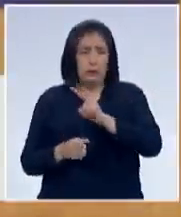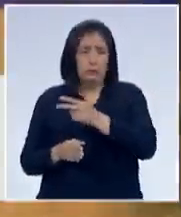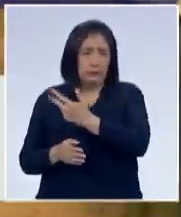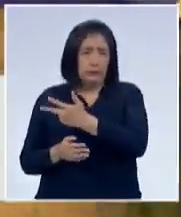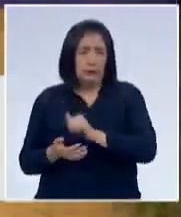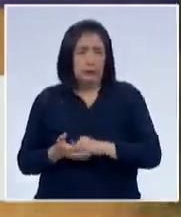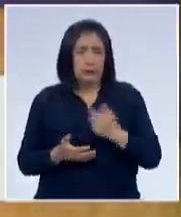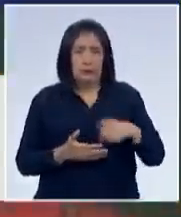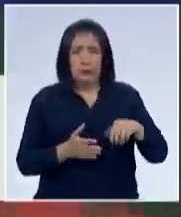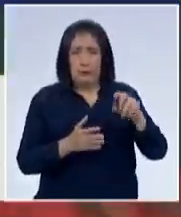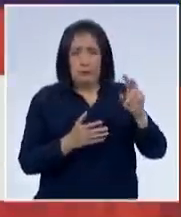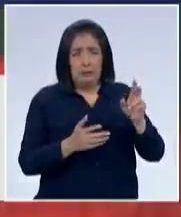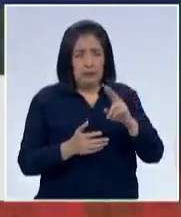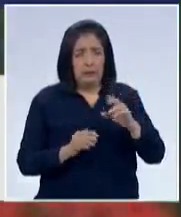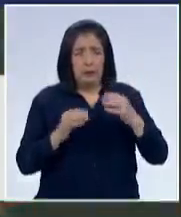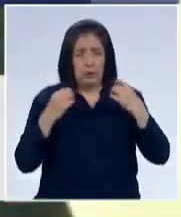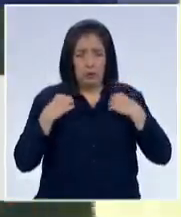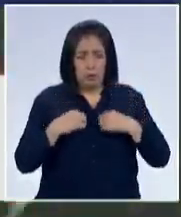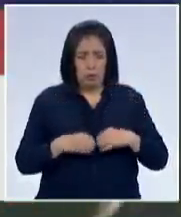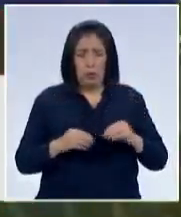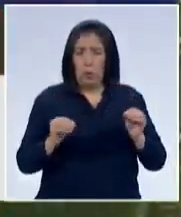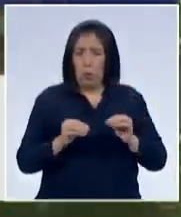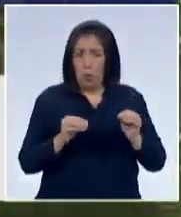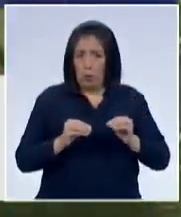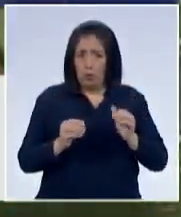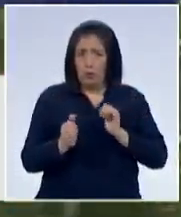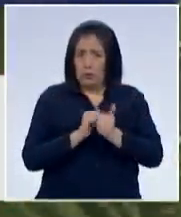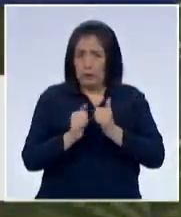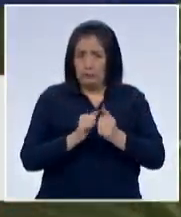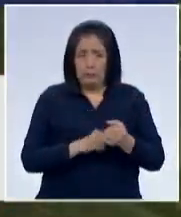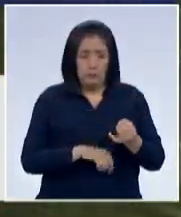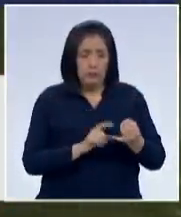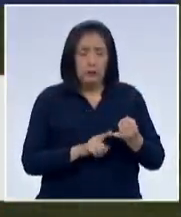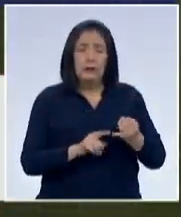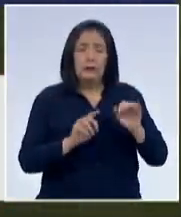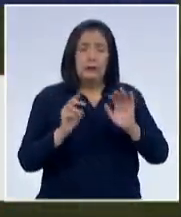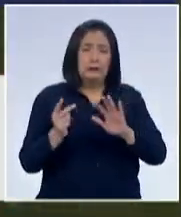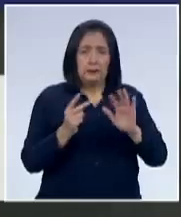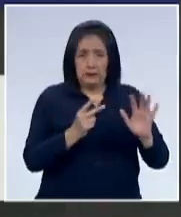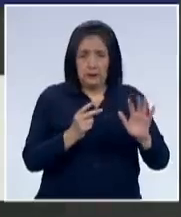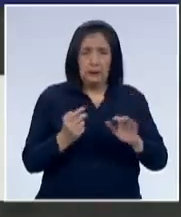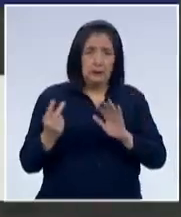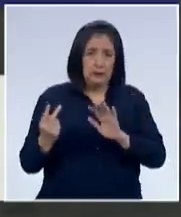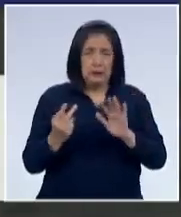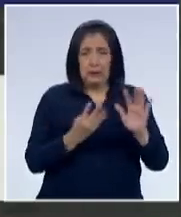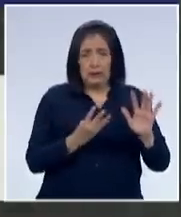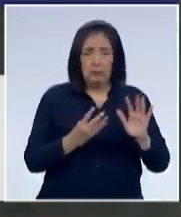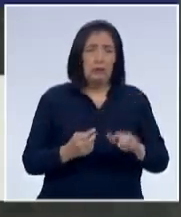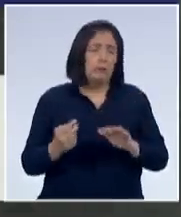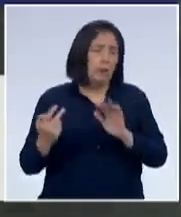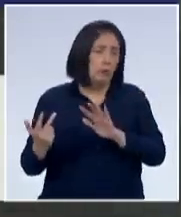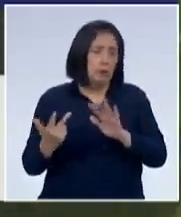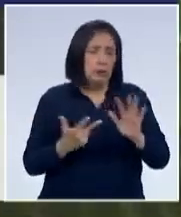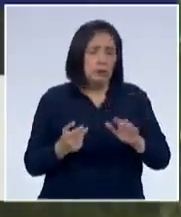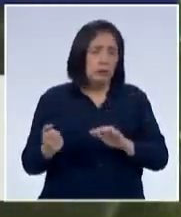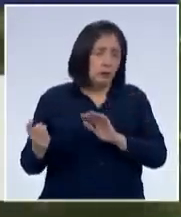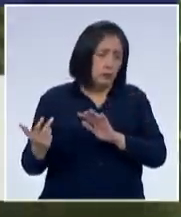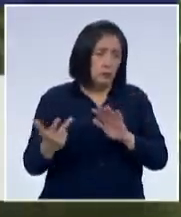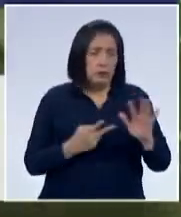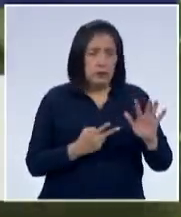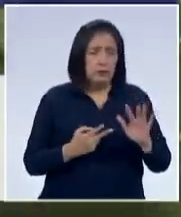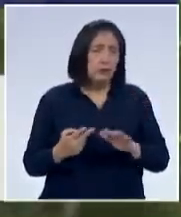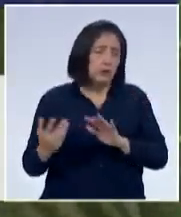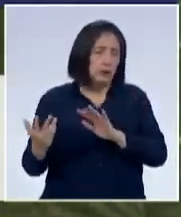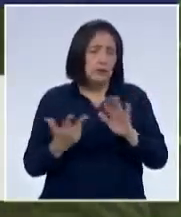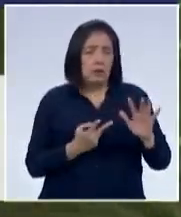para leer un poco los oros que nos dio Mambo Park en los campeonatos sudamericanos. En el 77, en el 79, en el 83, en el 85, en el